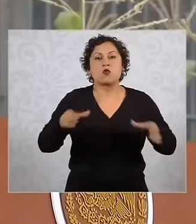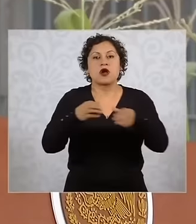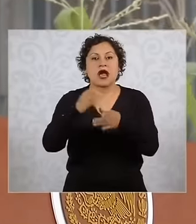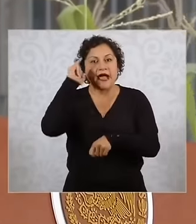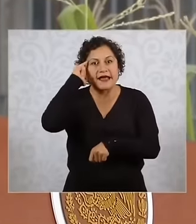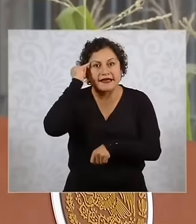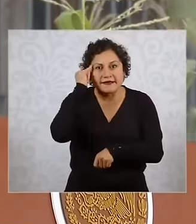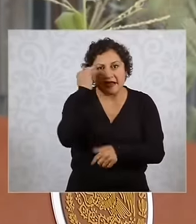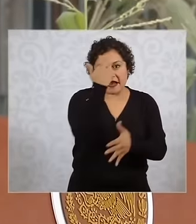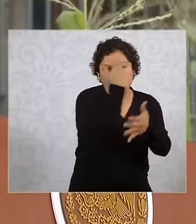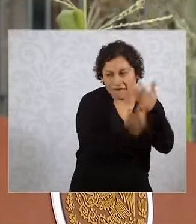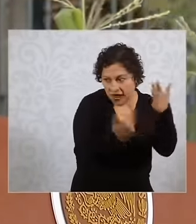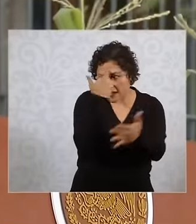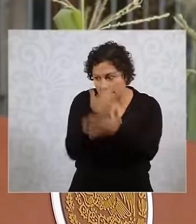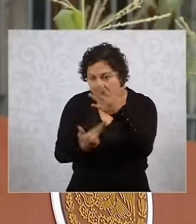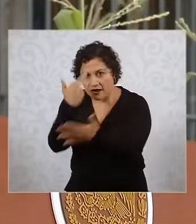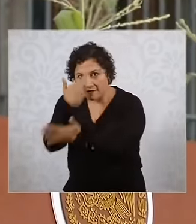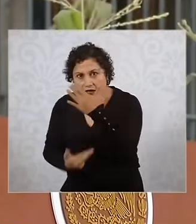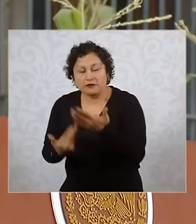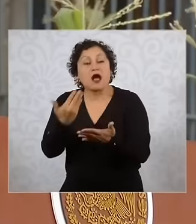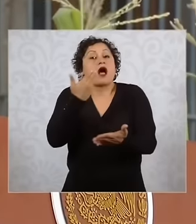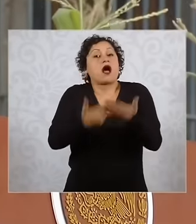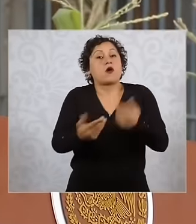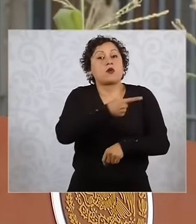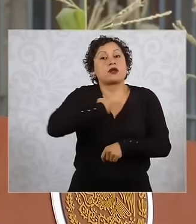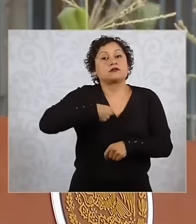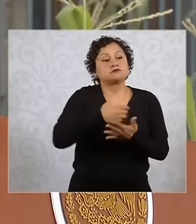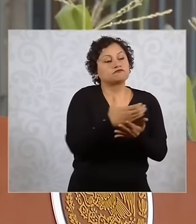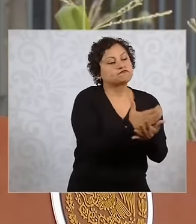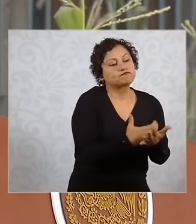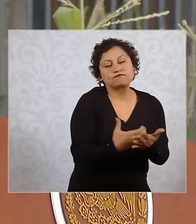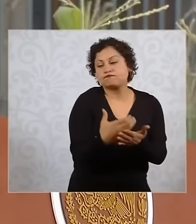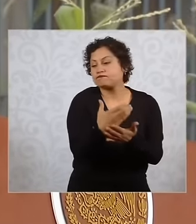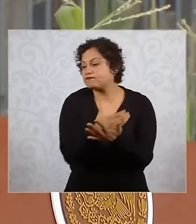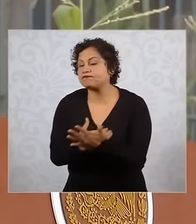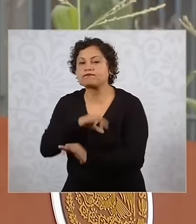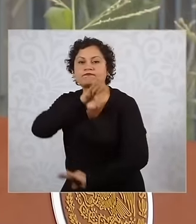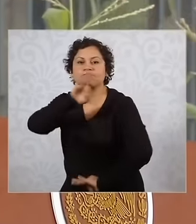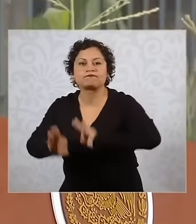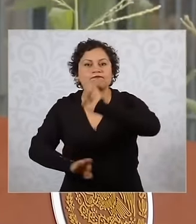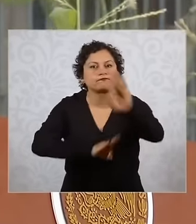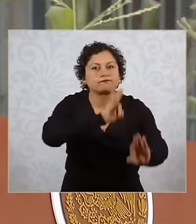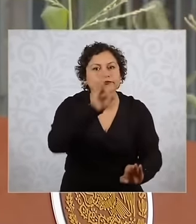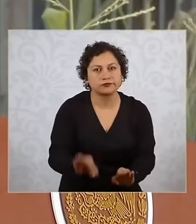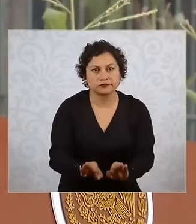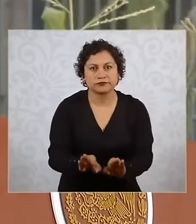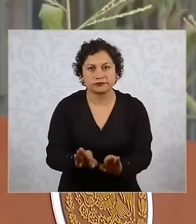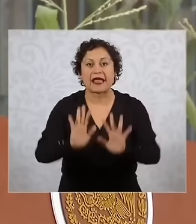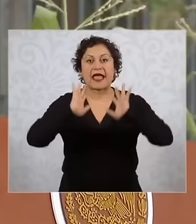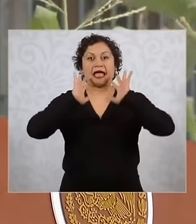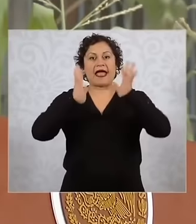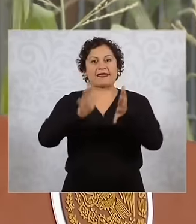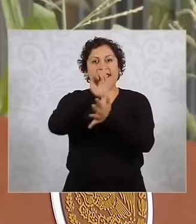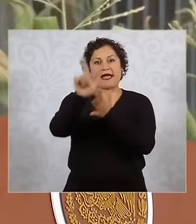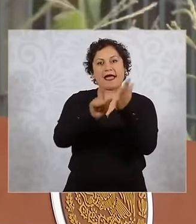comunidades indígenas y afromexicanas. Se aprobó por unanimidad en el Congreso los